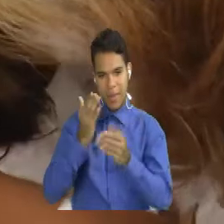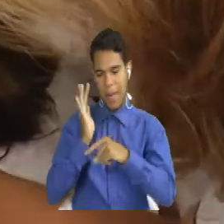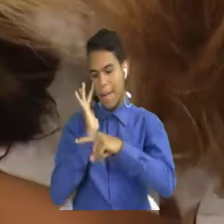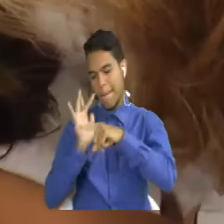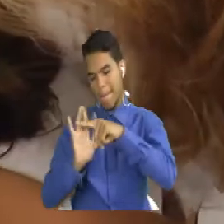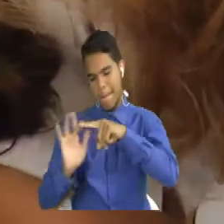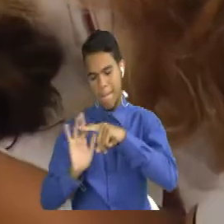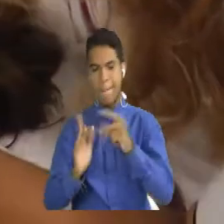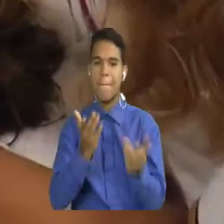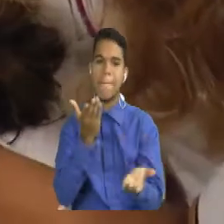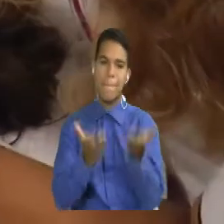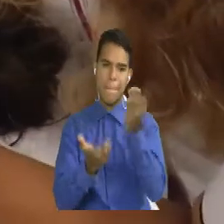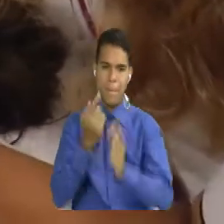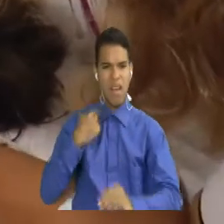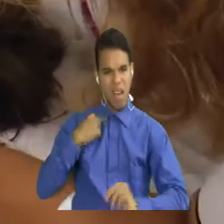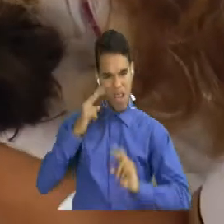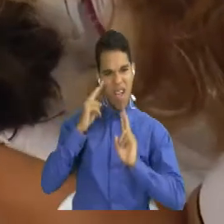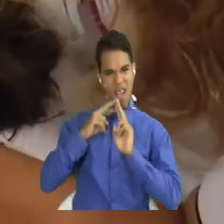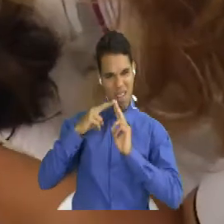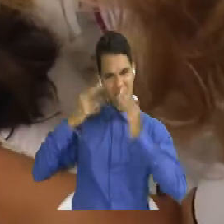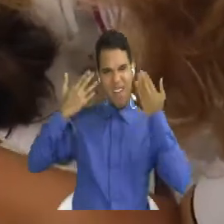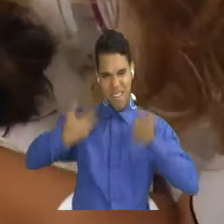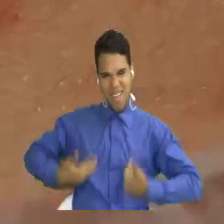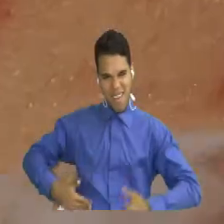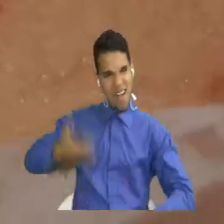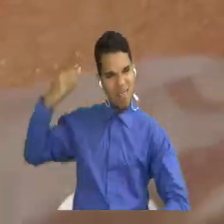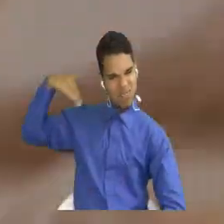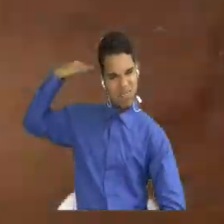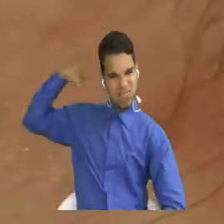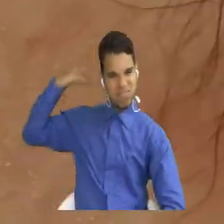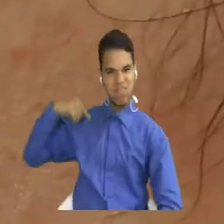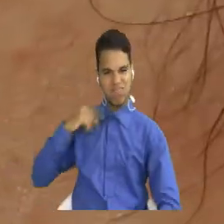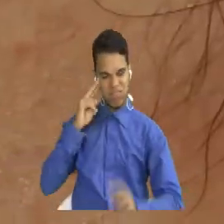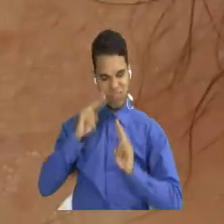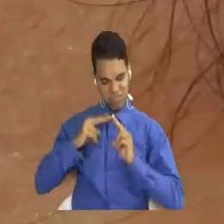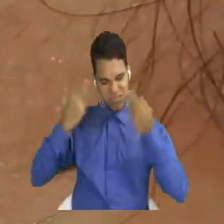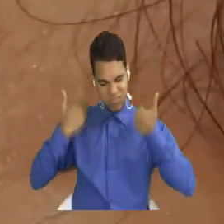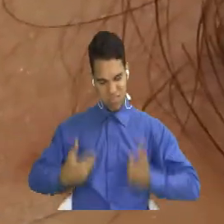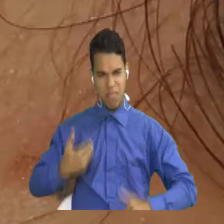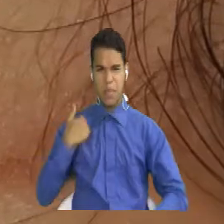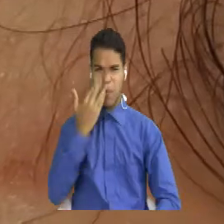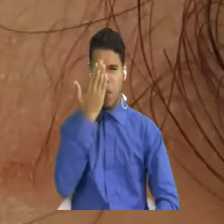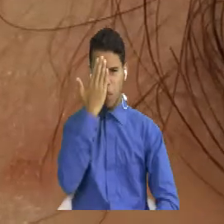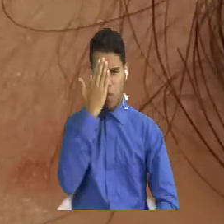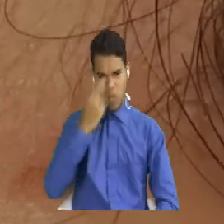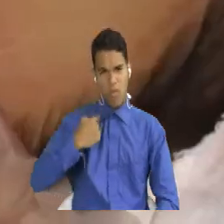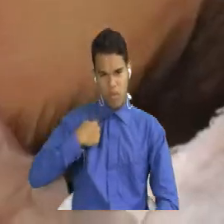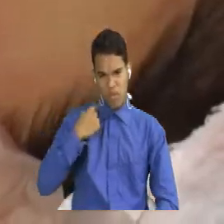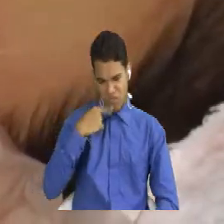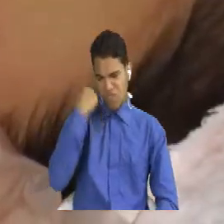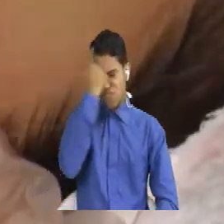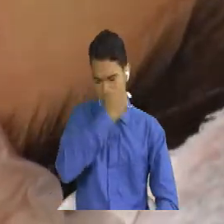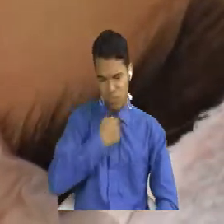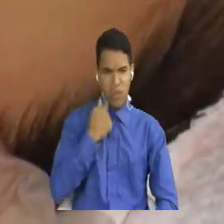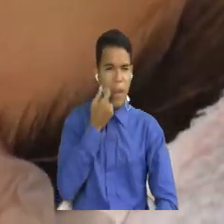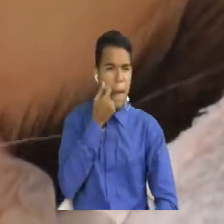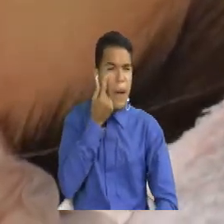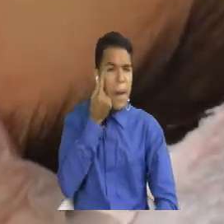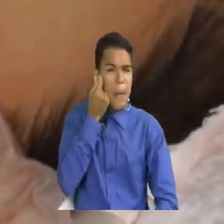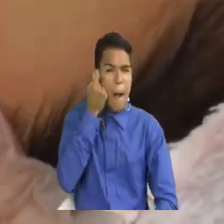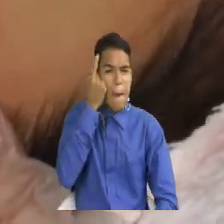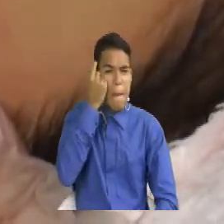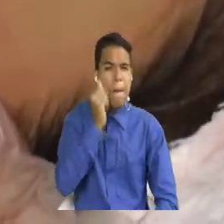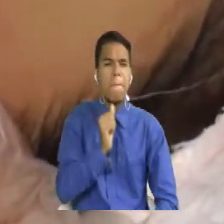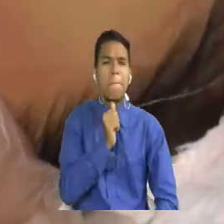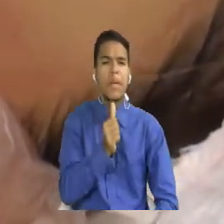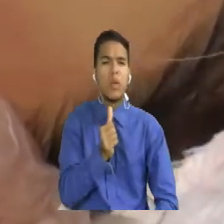las personas que me conocen, que me conocieron hace muchos años, saben de que yo pues sufrí de acné muy brusco, un acné